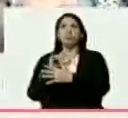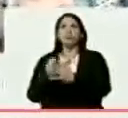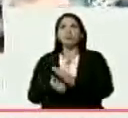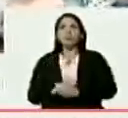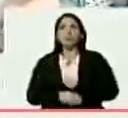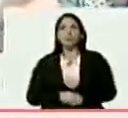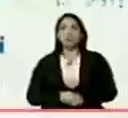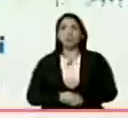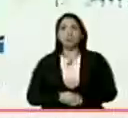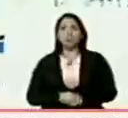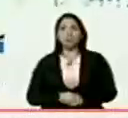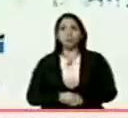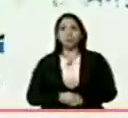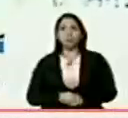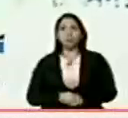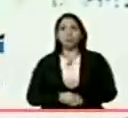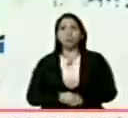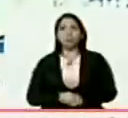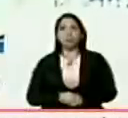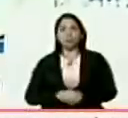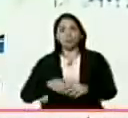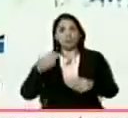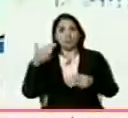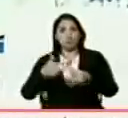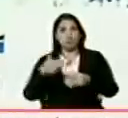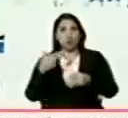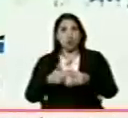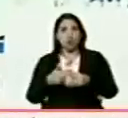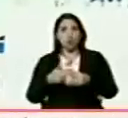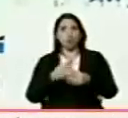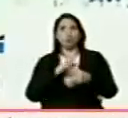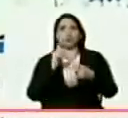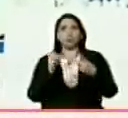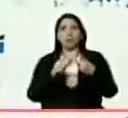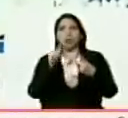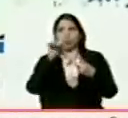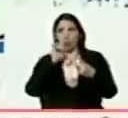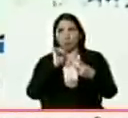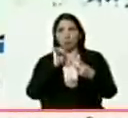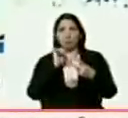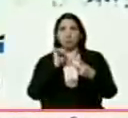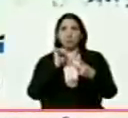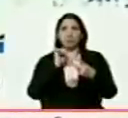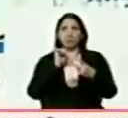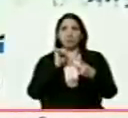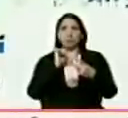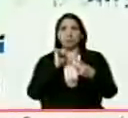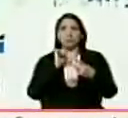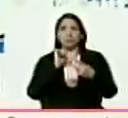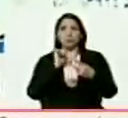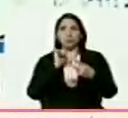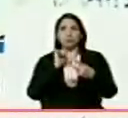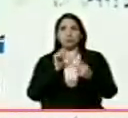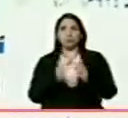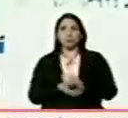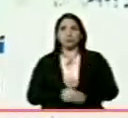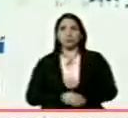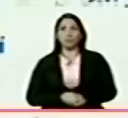donde hay el petróleo, el agua y